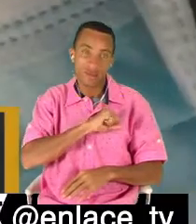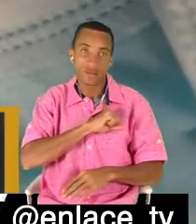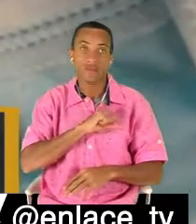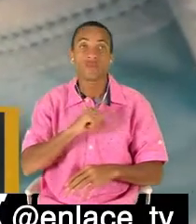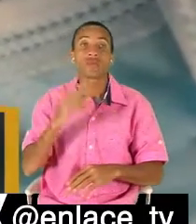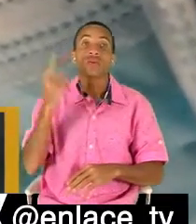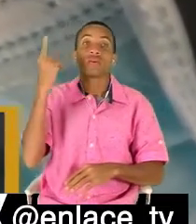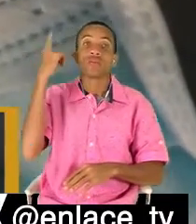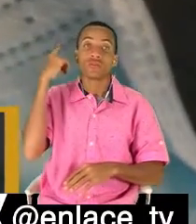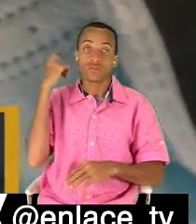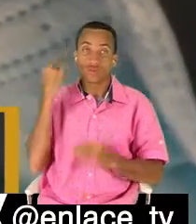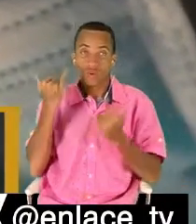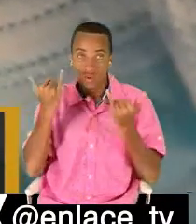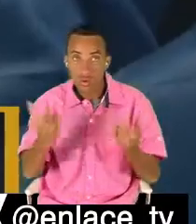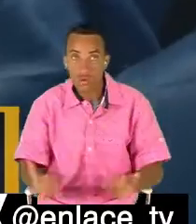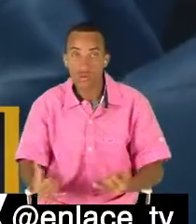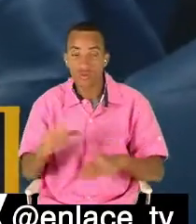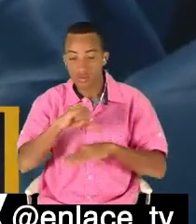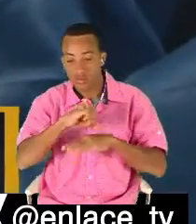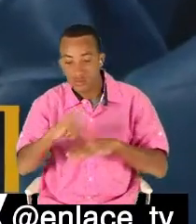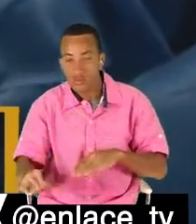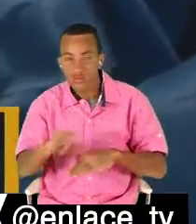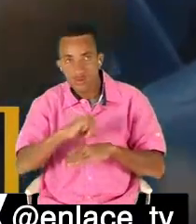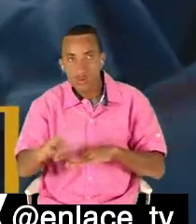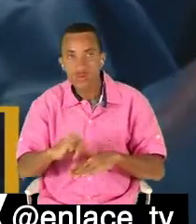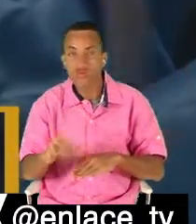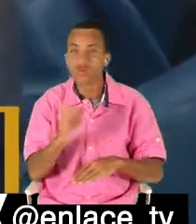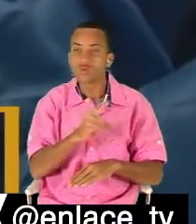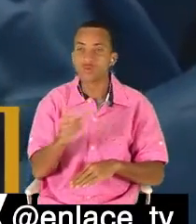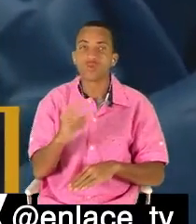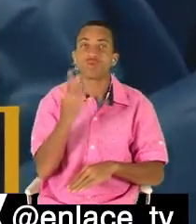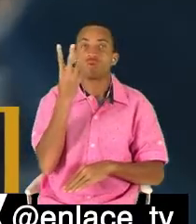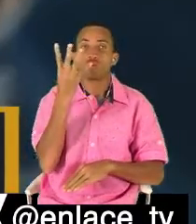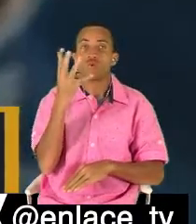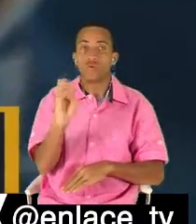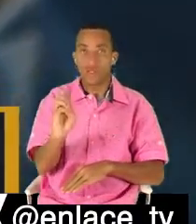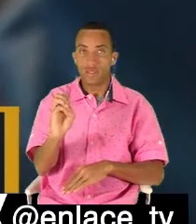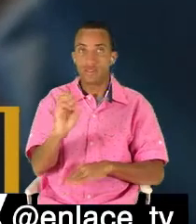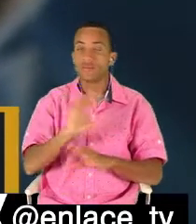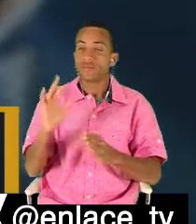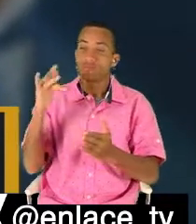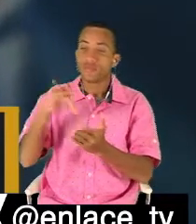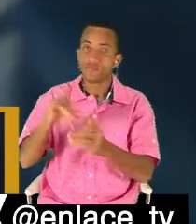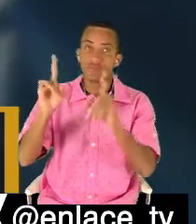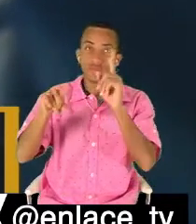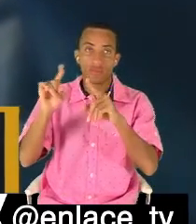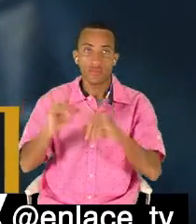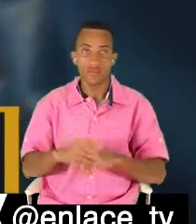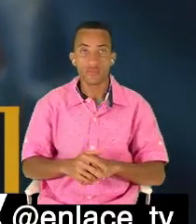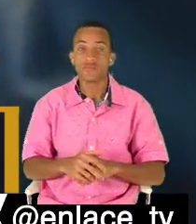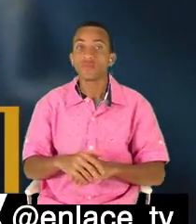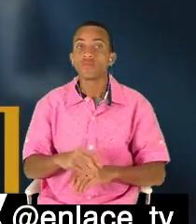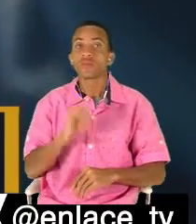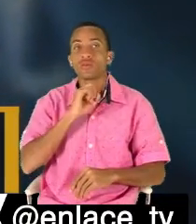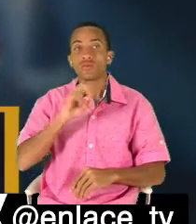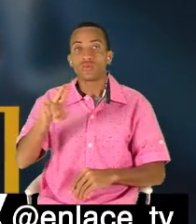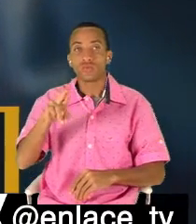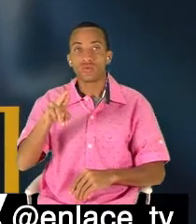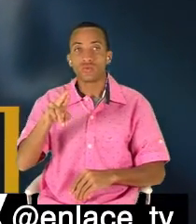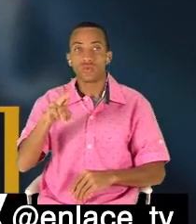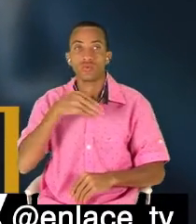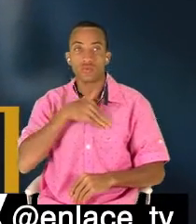de 40 operaciones se han realizado a pacientes que arriban al puerto petrolero provenientes de la región del Magdalena Medio, sur de Bolívar y otros